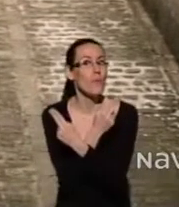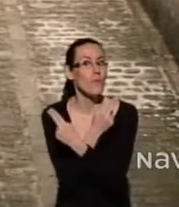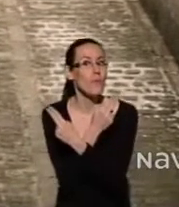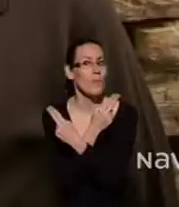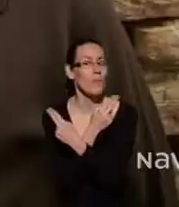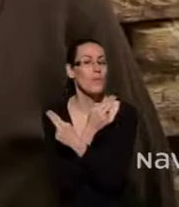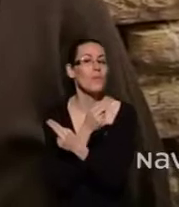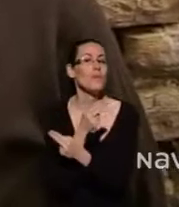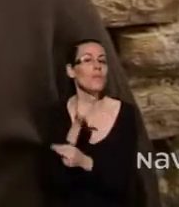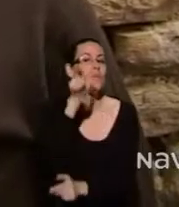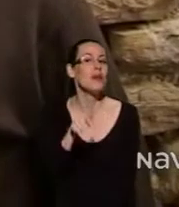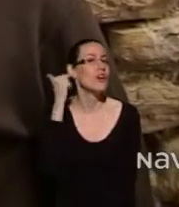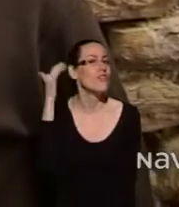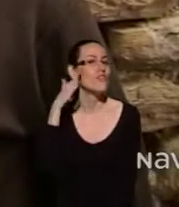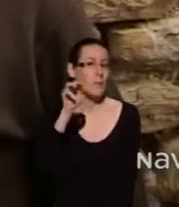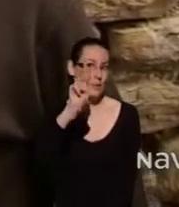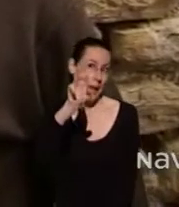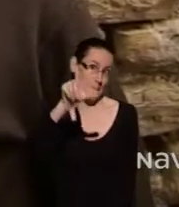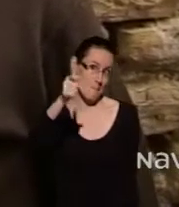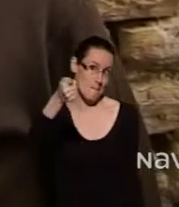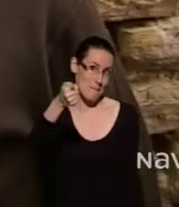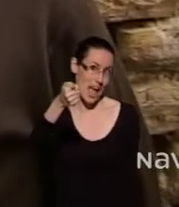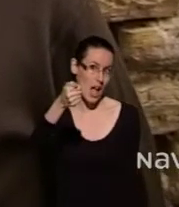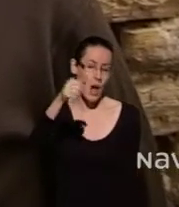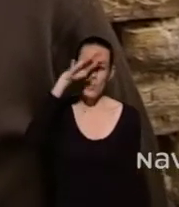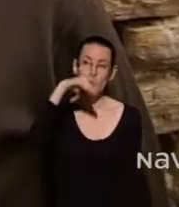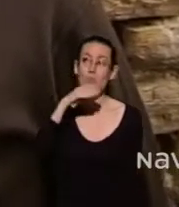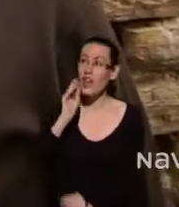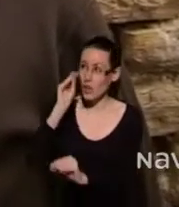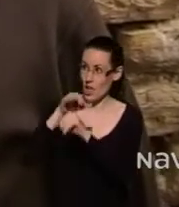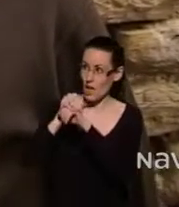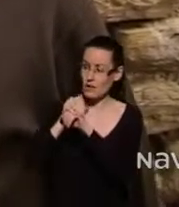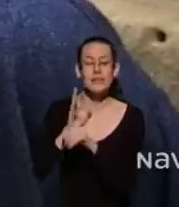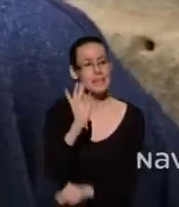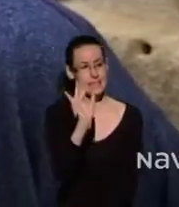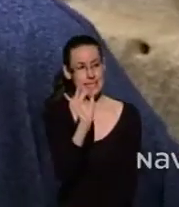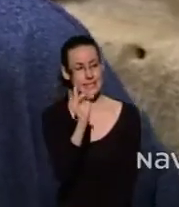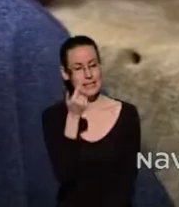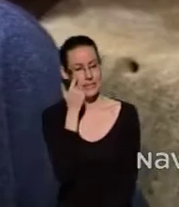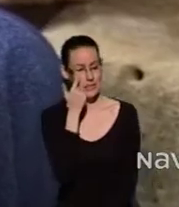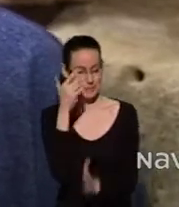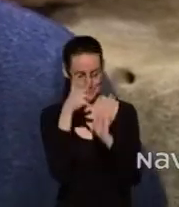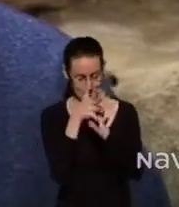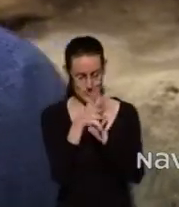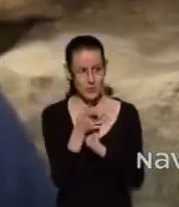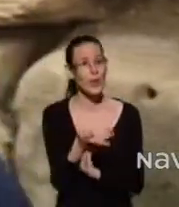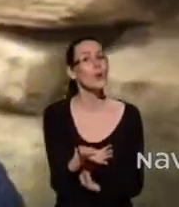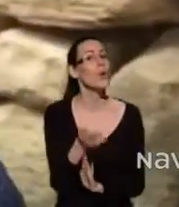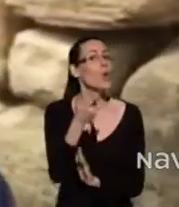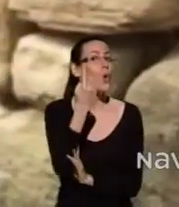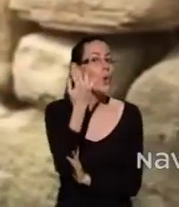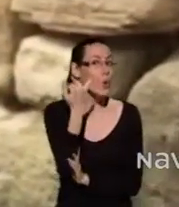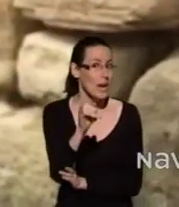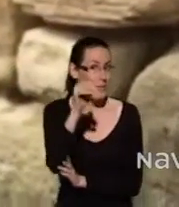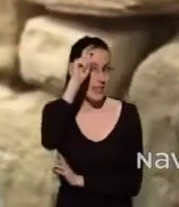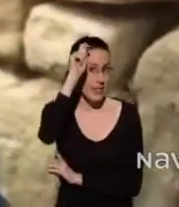padre, ¿no? Sí, y hablaba con mi padre y nos contaba cosas de él, ¿sabes? Mira, una vez fue a Pamplona